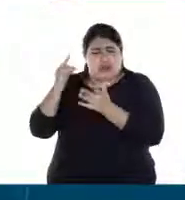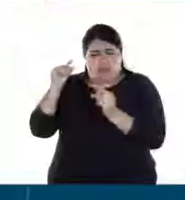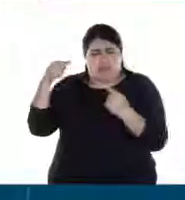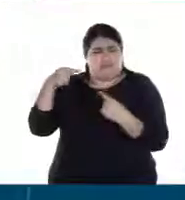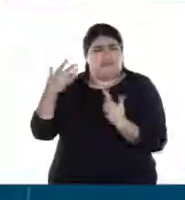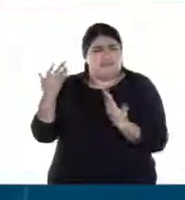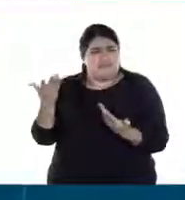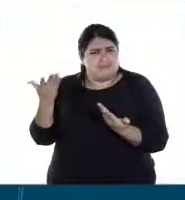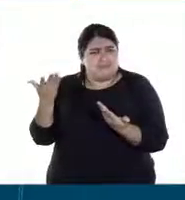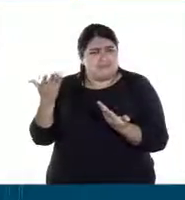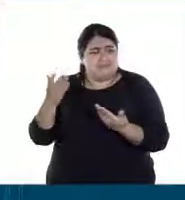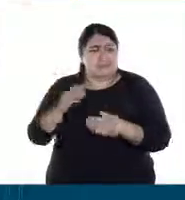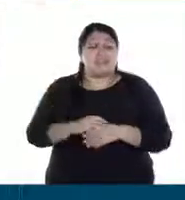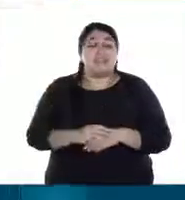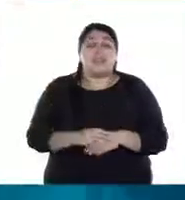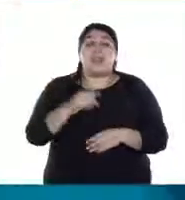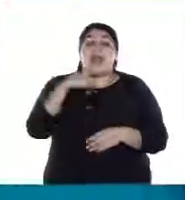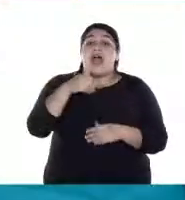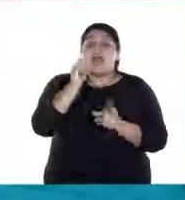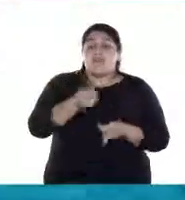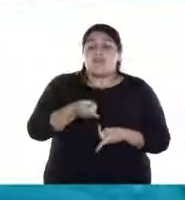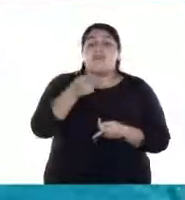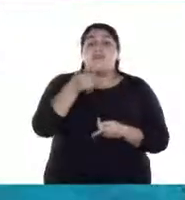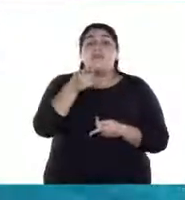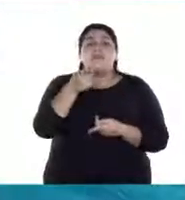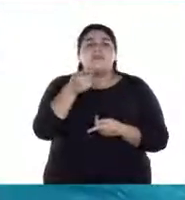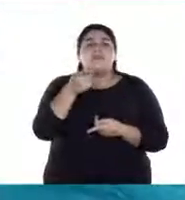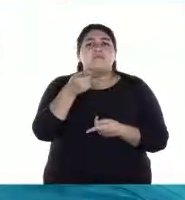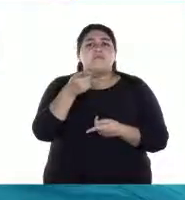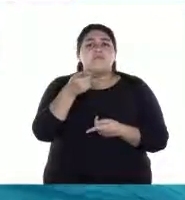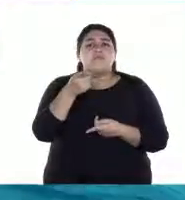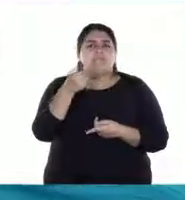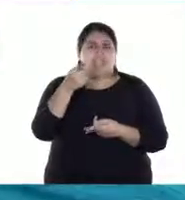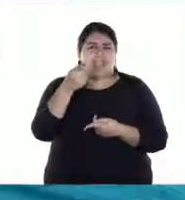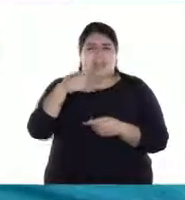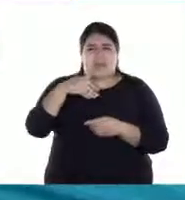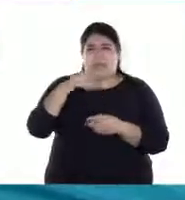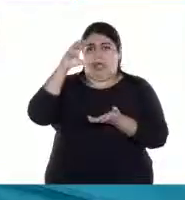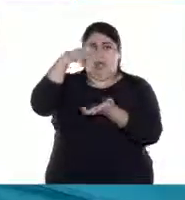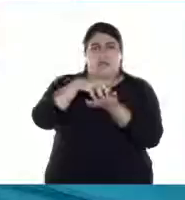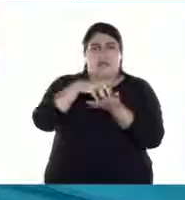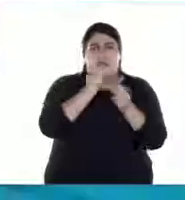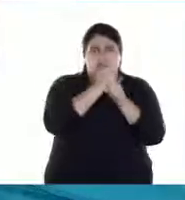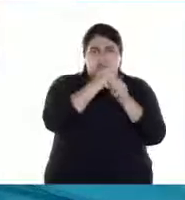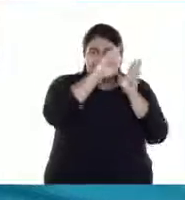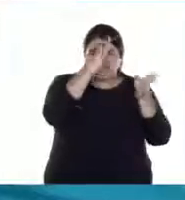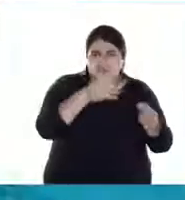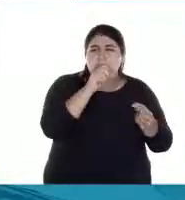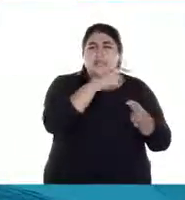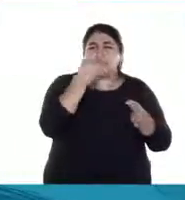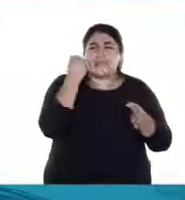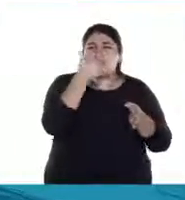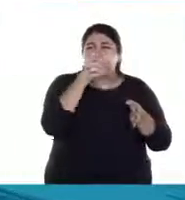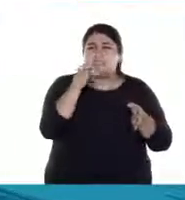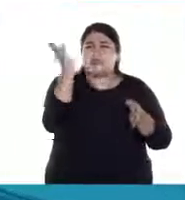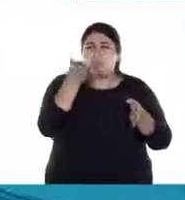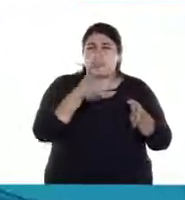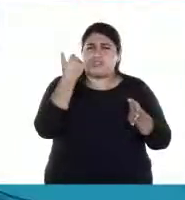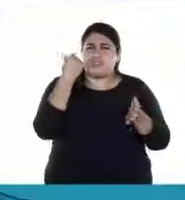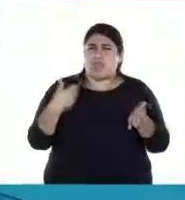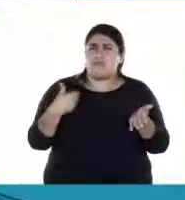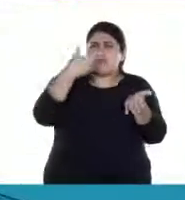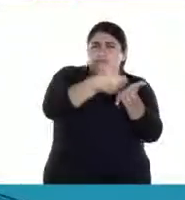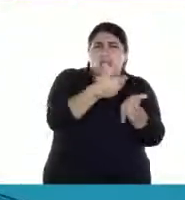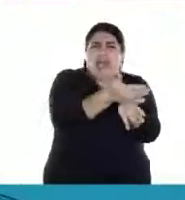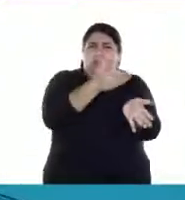que es AstraZeneca. Además, esta multinacional recibió ya un pago del 60% por